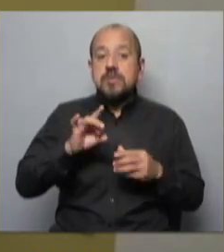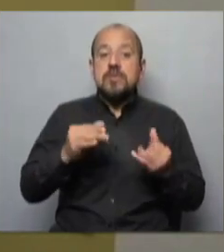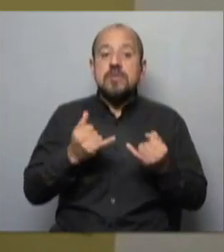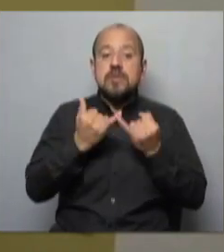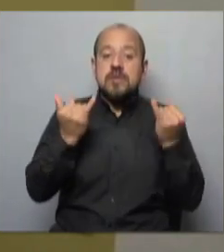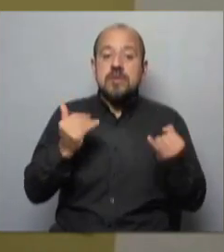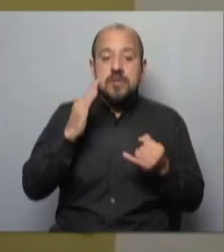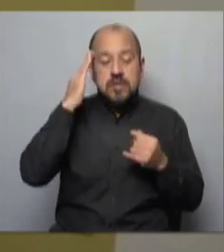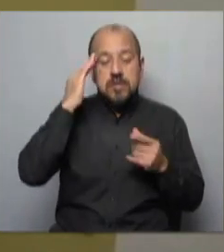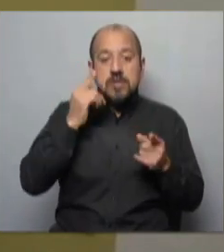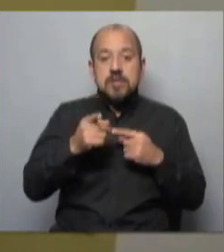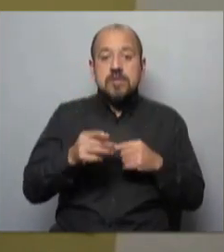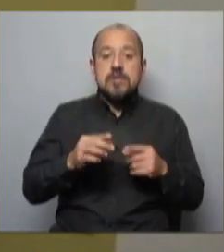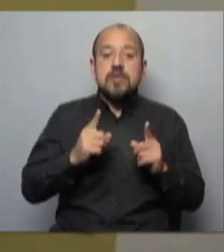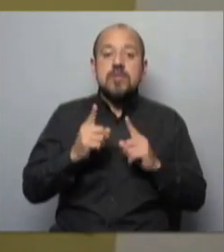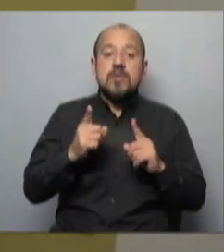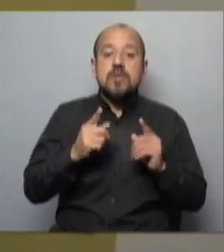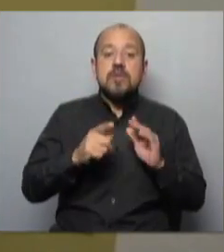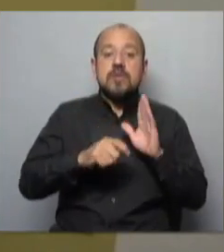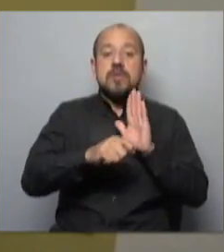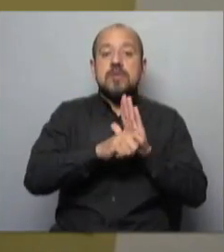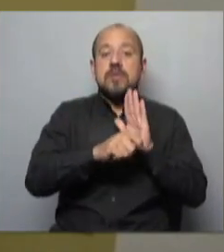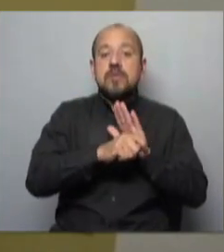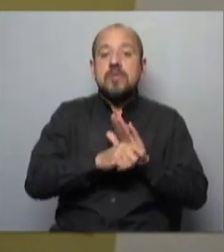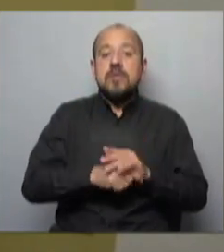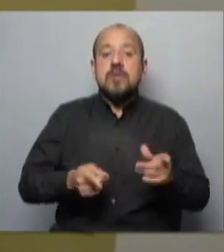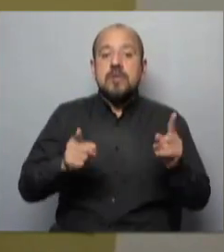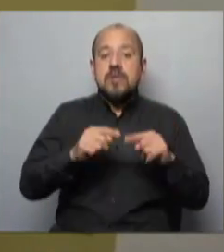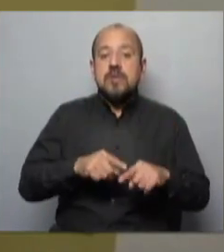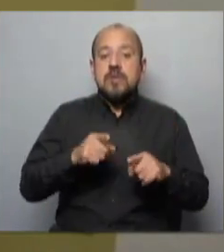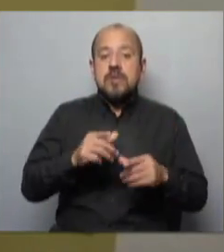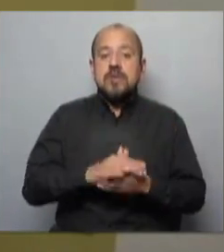sabremos si no tenemos también algún artículo que vuelva a poner este tema en agenda